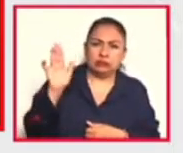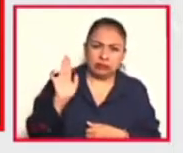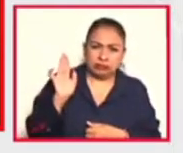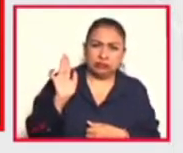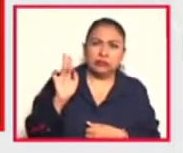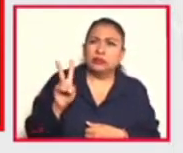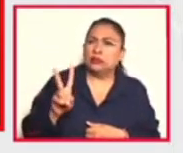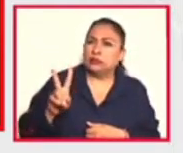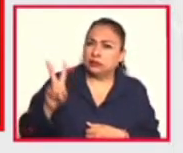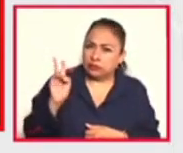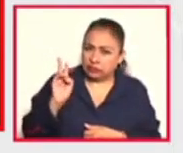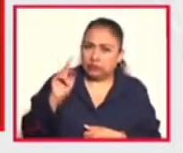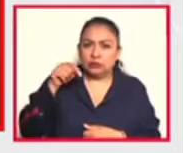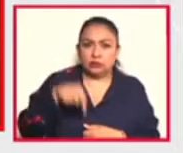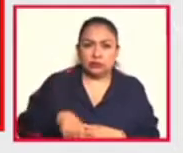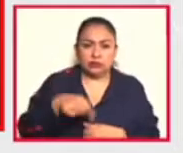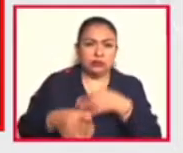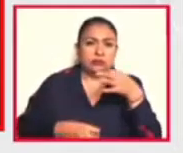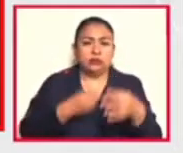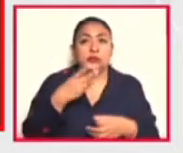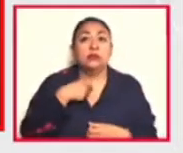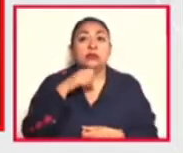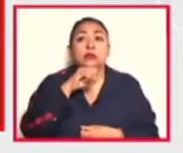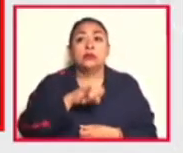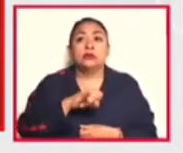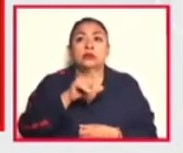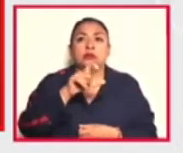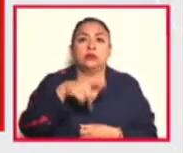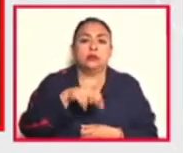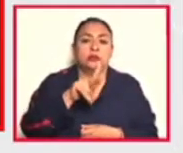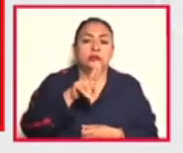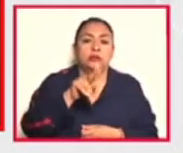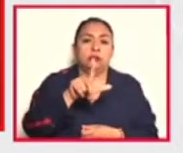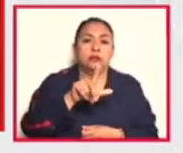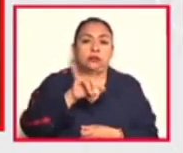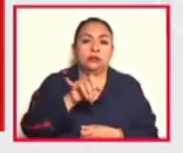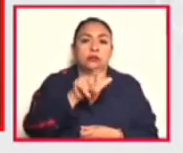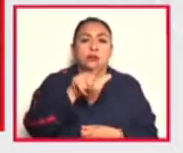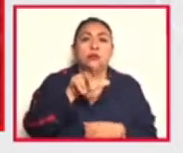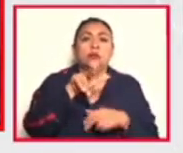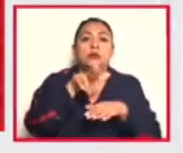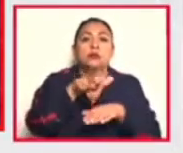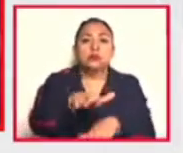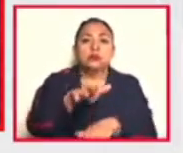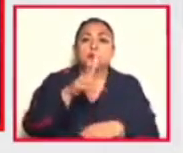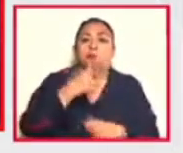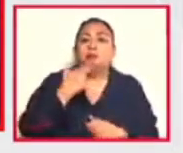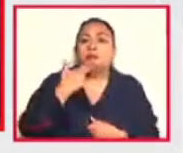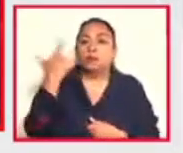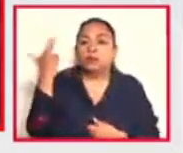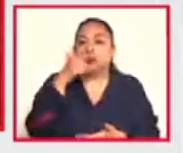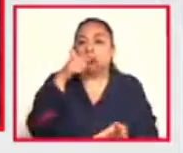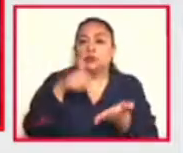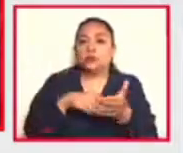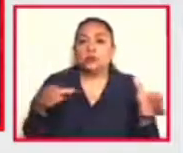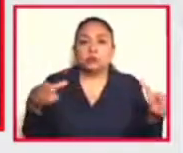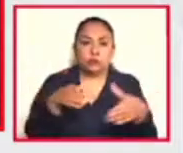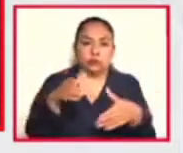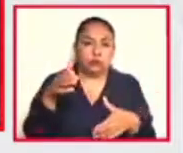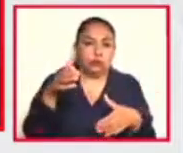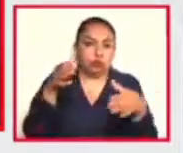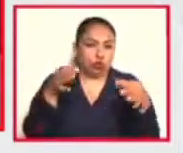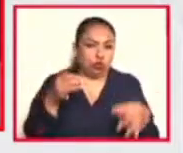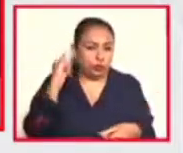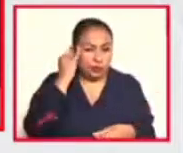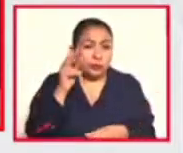el viernes pasado, aquí en Noticias 22. Sí, se llama Cuxlejal, que tiene que ver con el suicidio en las comunidades originarias. Es un tema que se ve poco y que uno